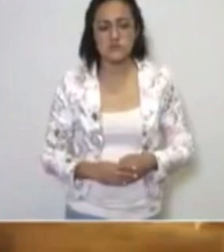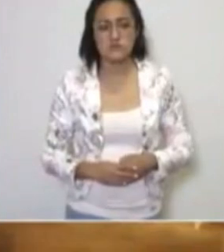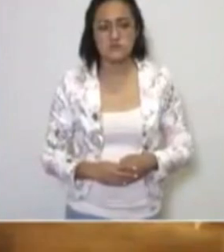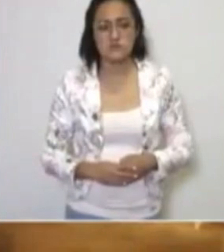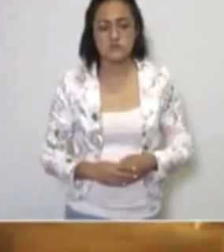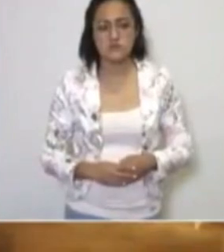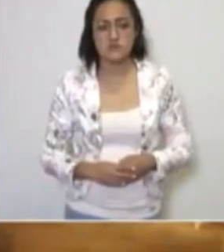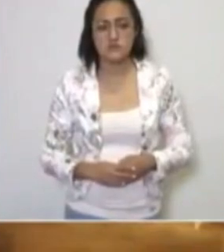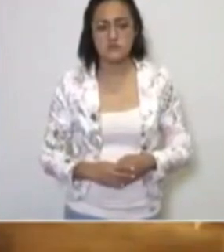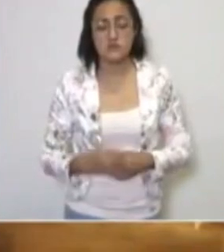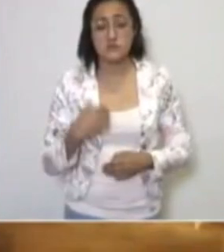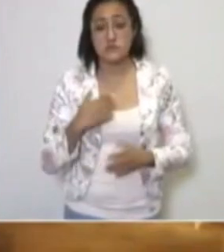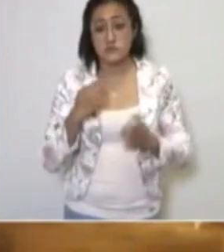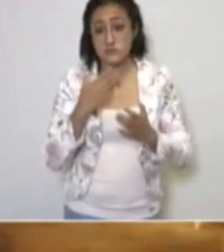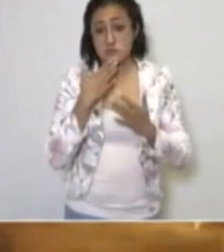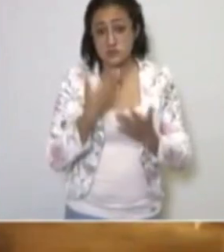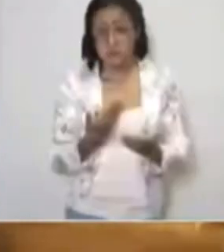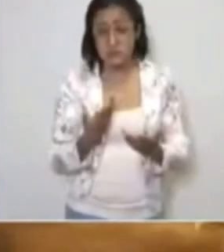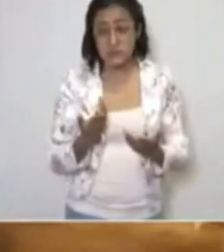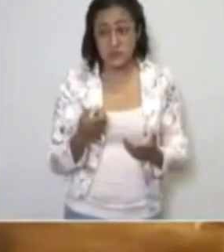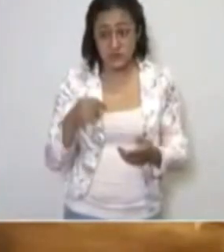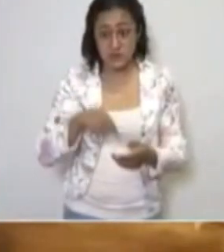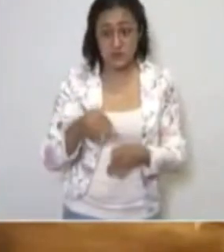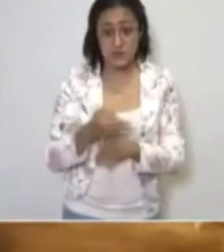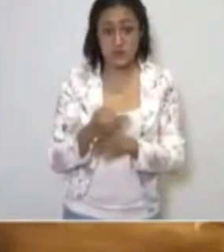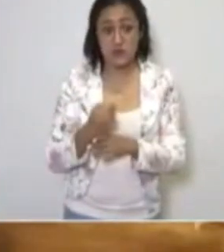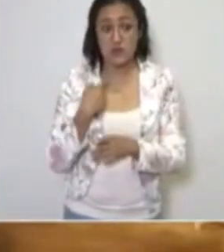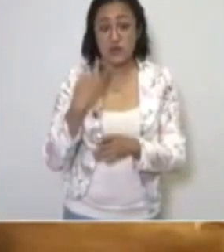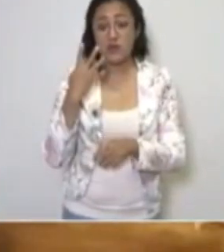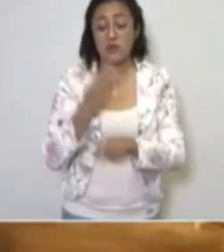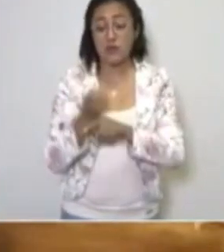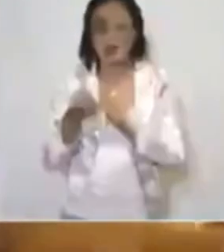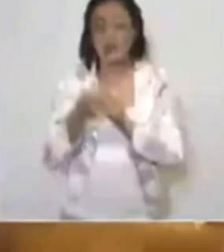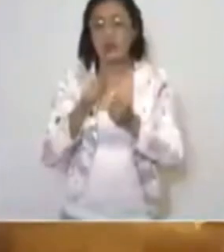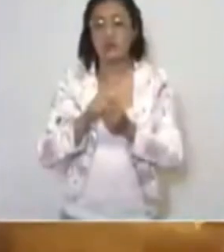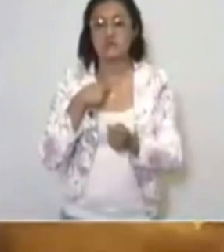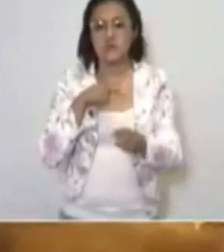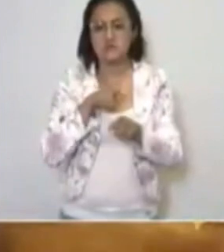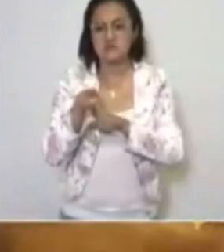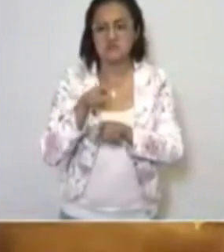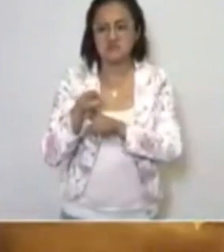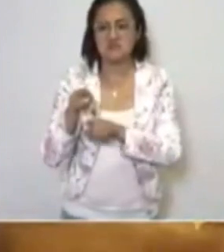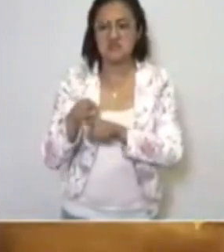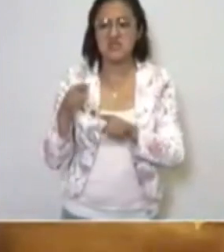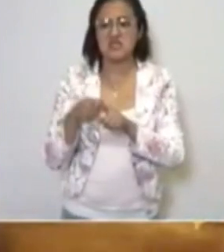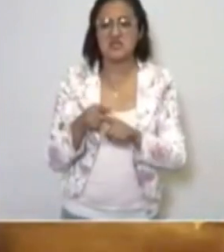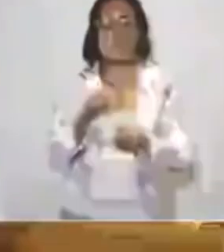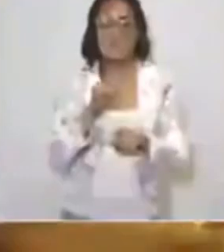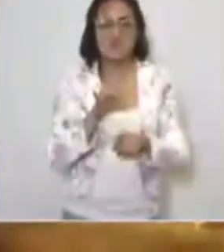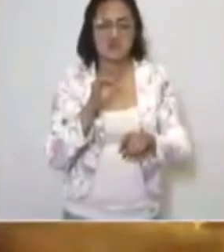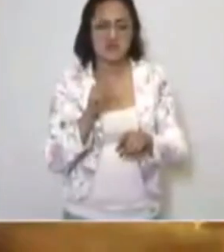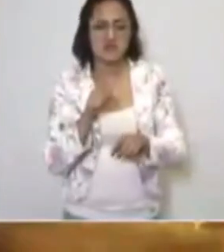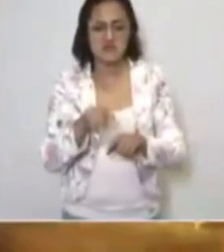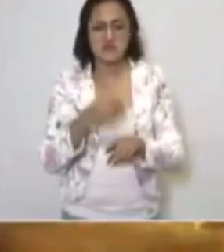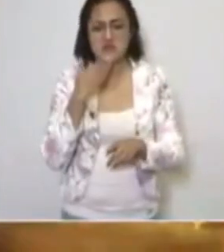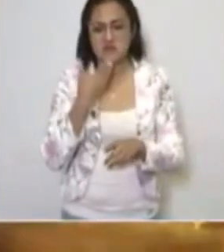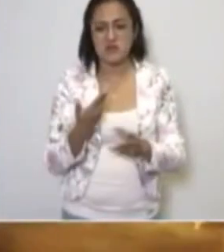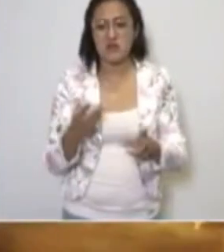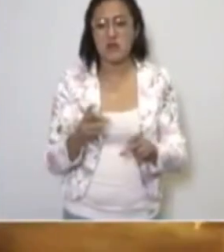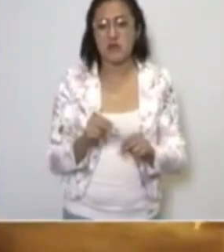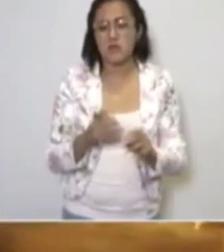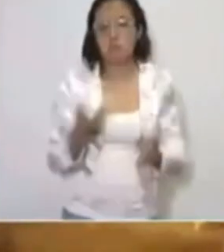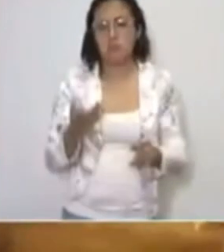en Morena, en la Cuarta Transformación, haciendo crítica de quién salió damnificado o quién no salió